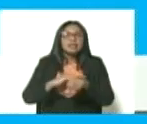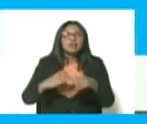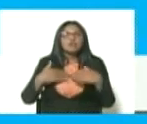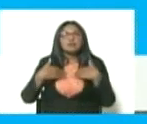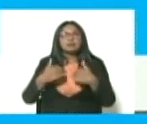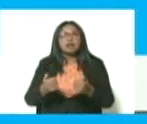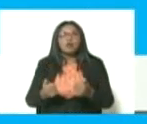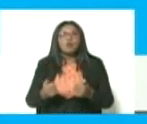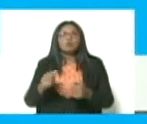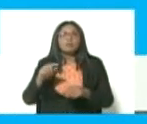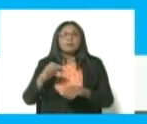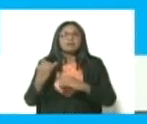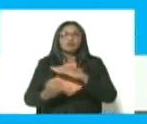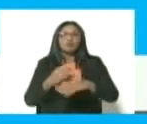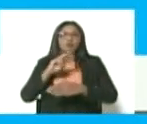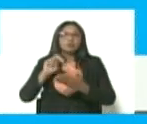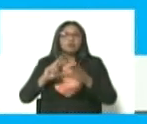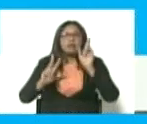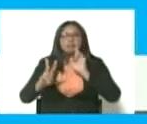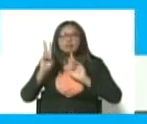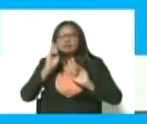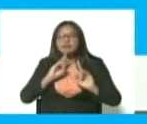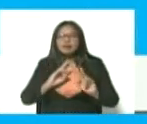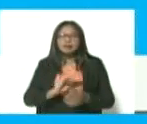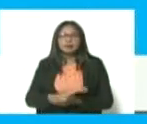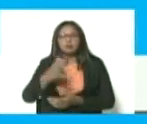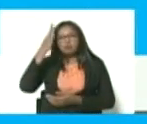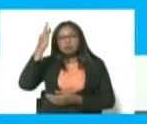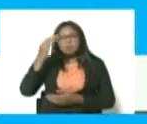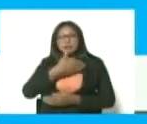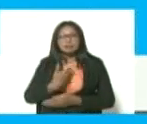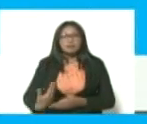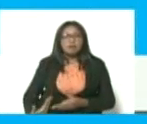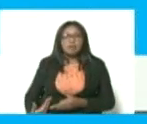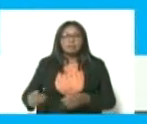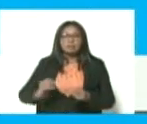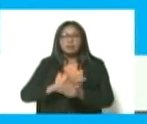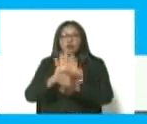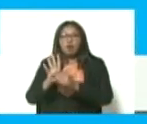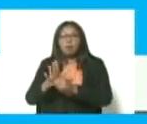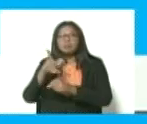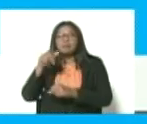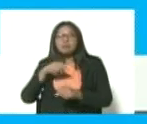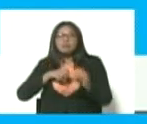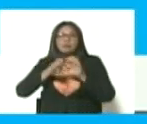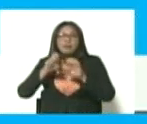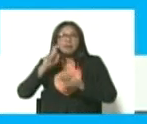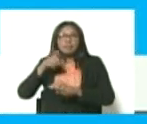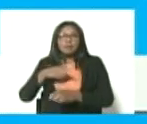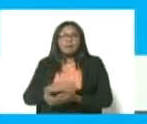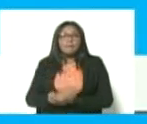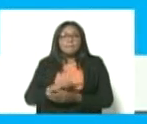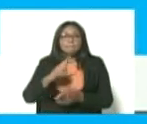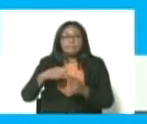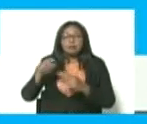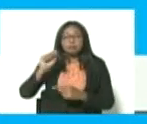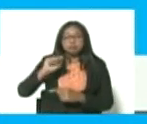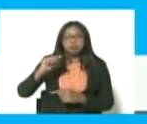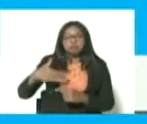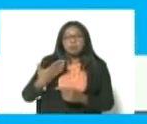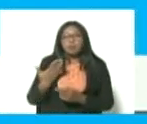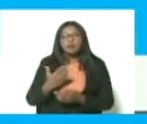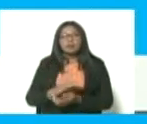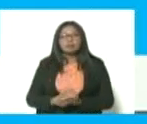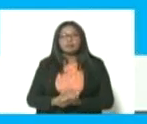Instituto Nacional de Higiene, el Consejo Presidencial de la COVID-19, pero podría ser,